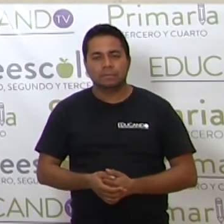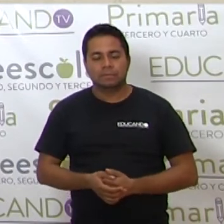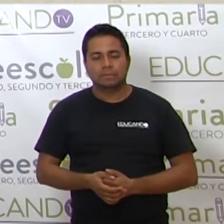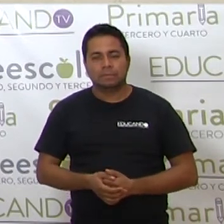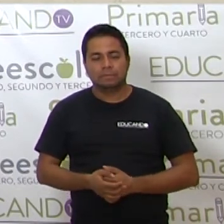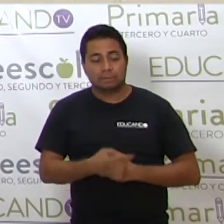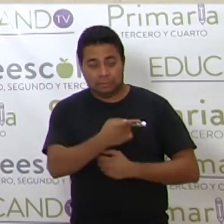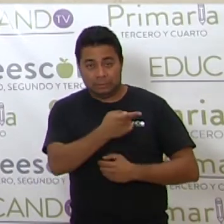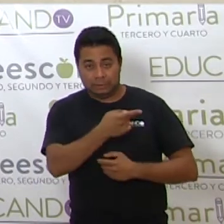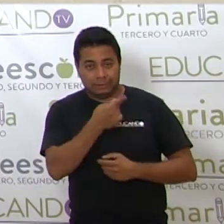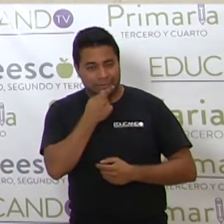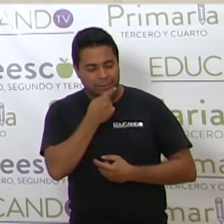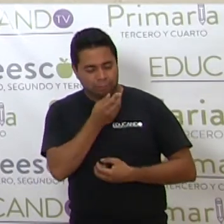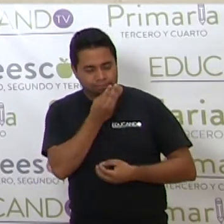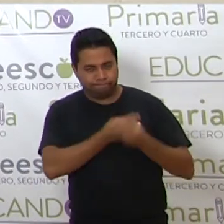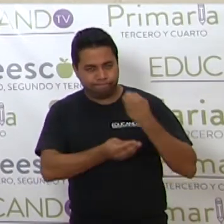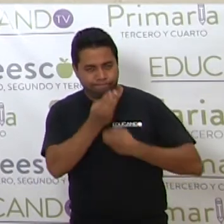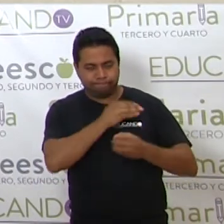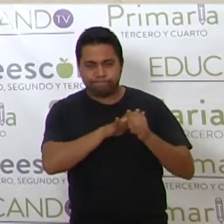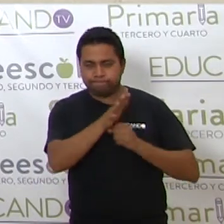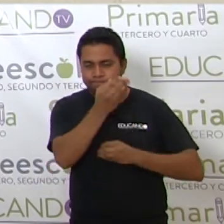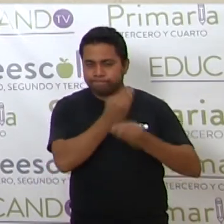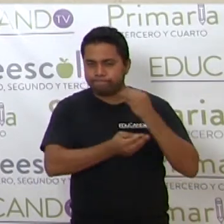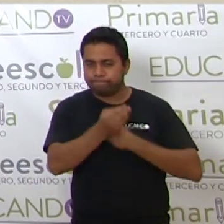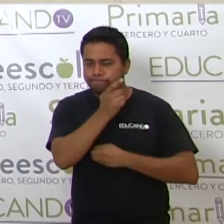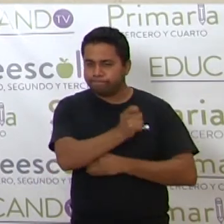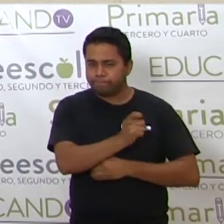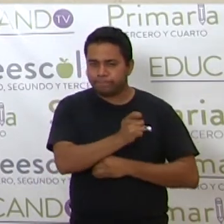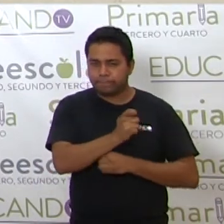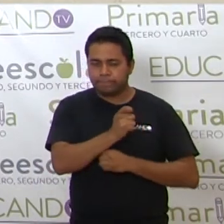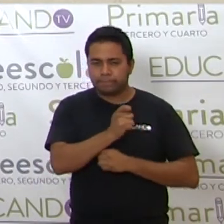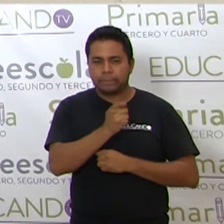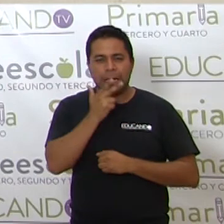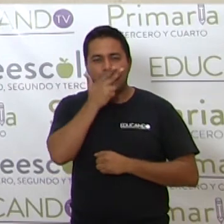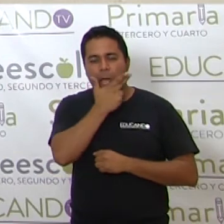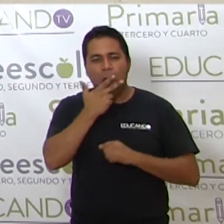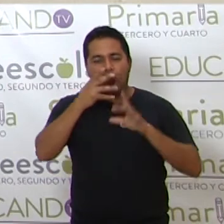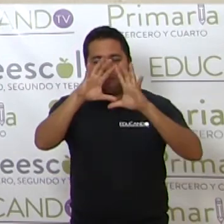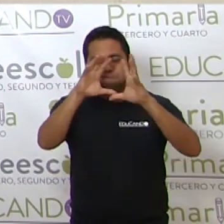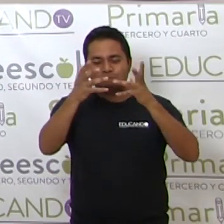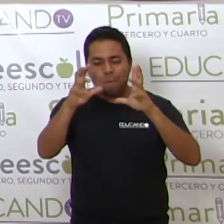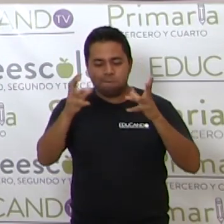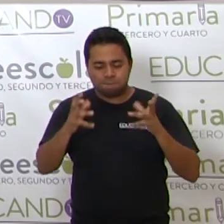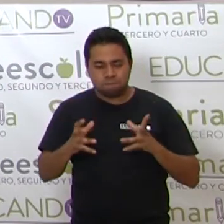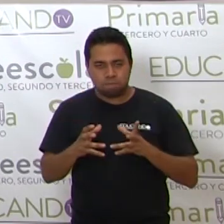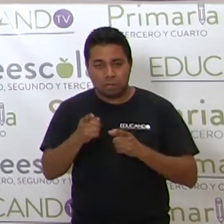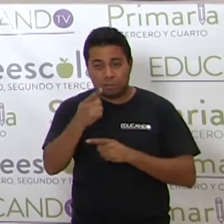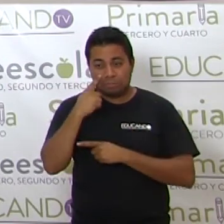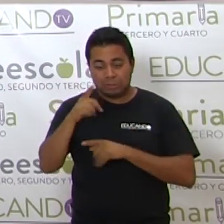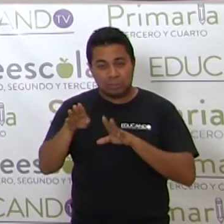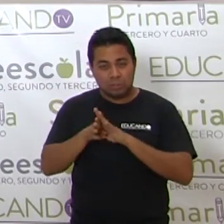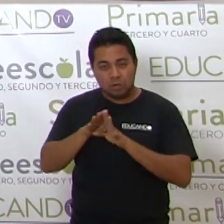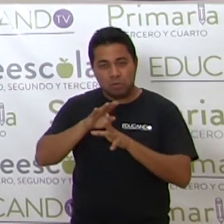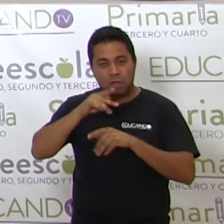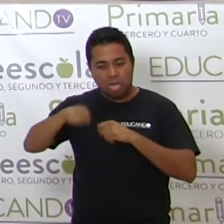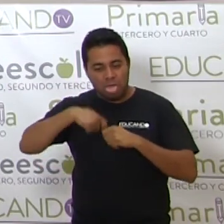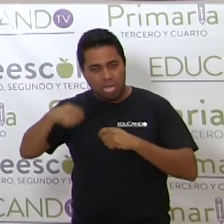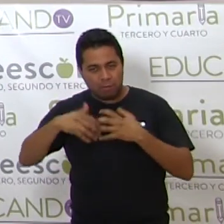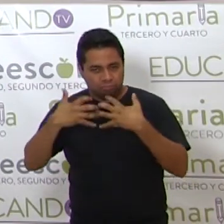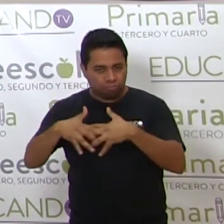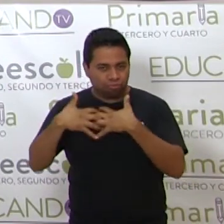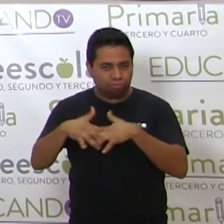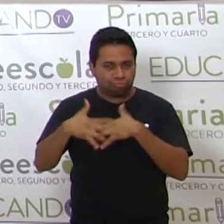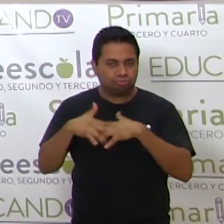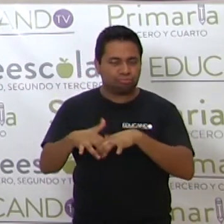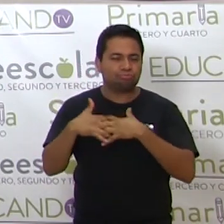con miedo hoy está comiendo un rico algodón de azúcar todo esto cómo se produce cómo se fabrican elabora